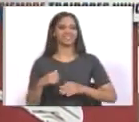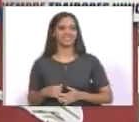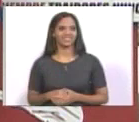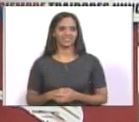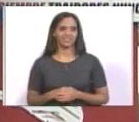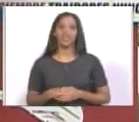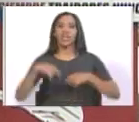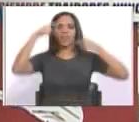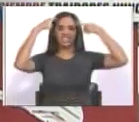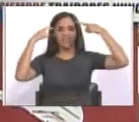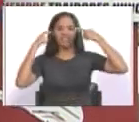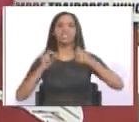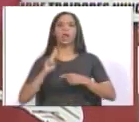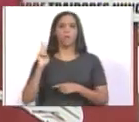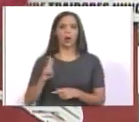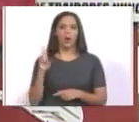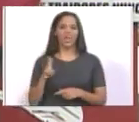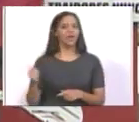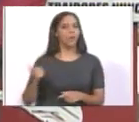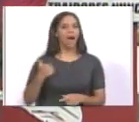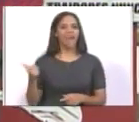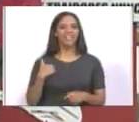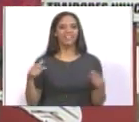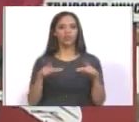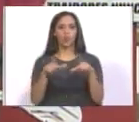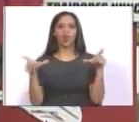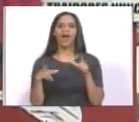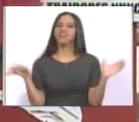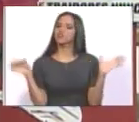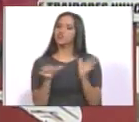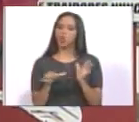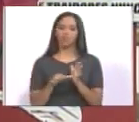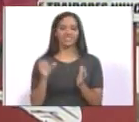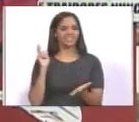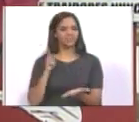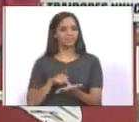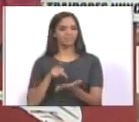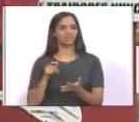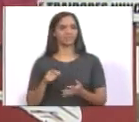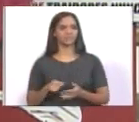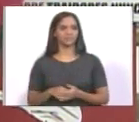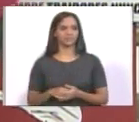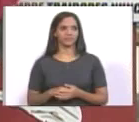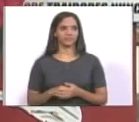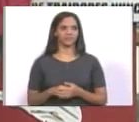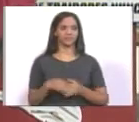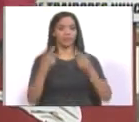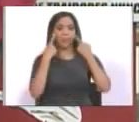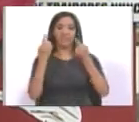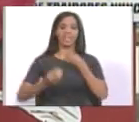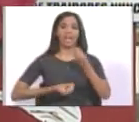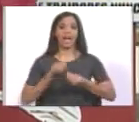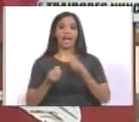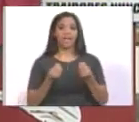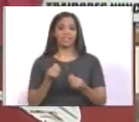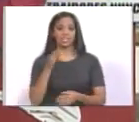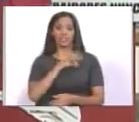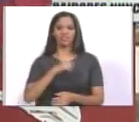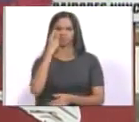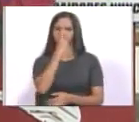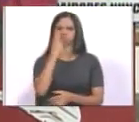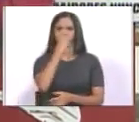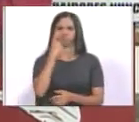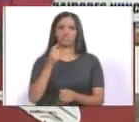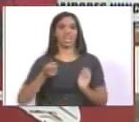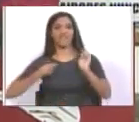Los chavistas la vamos a usar en cualquier lugar, donde sea. Vamos a ver qué hacen los señores de la amargura, que quieren es vender en